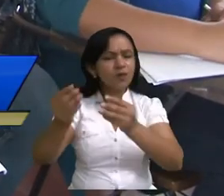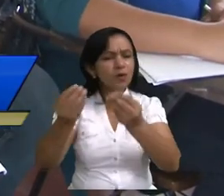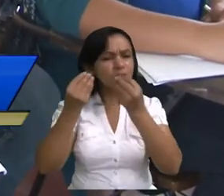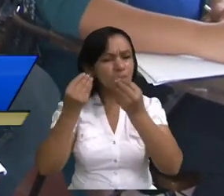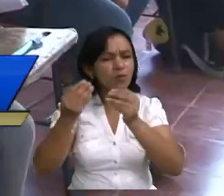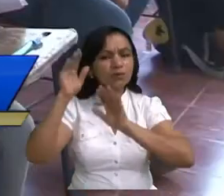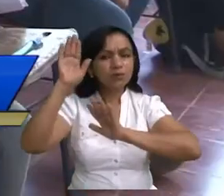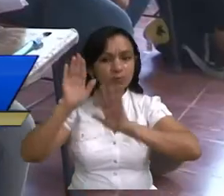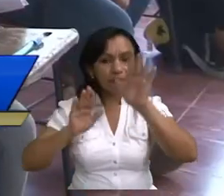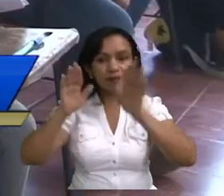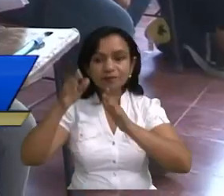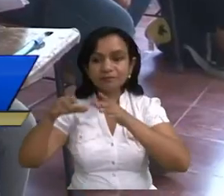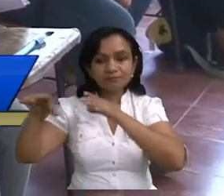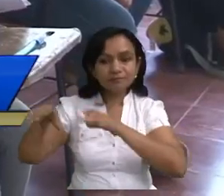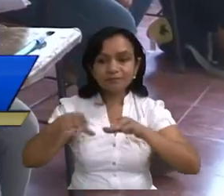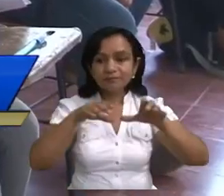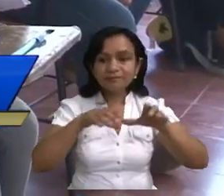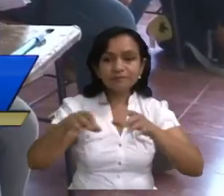en principio